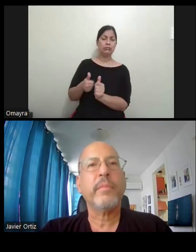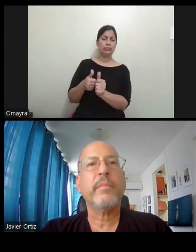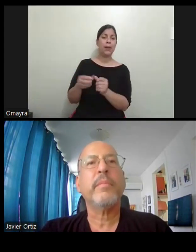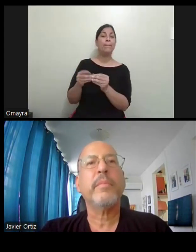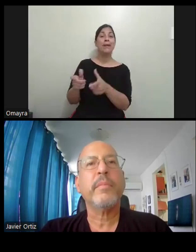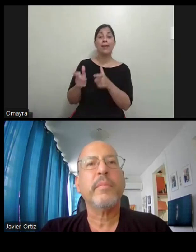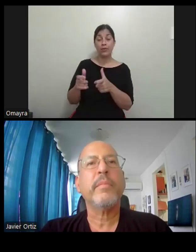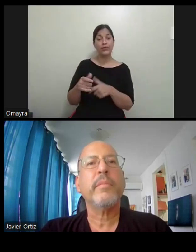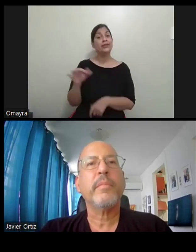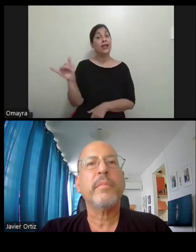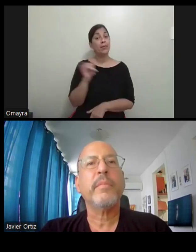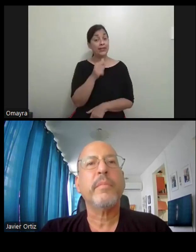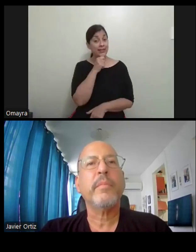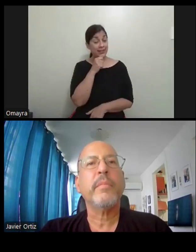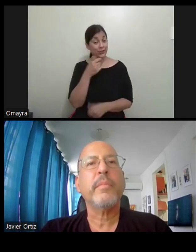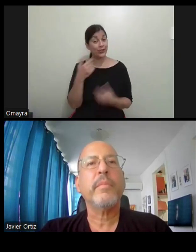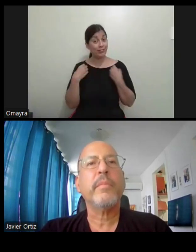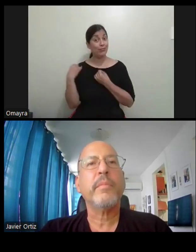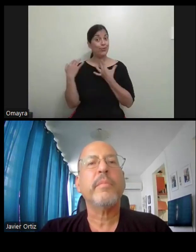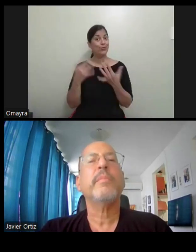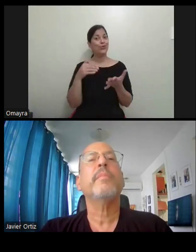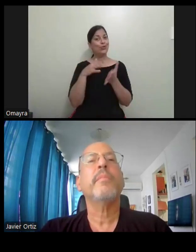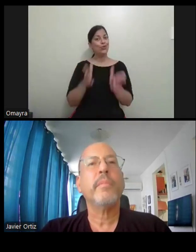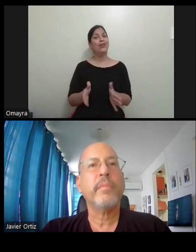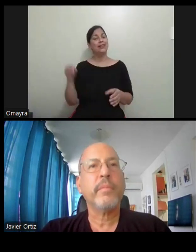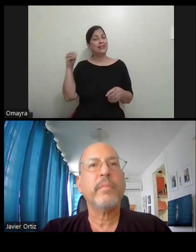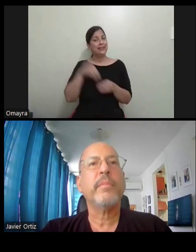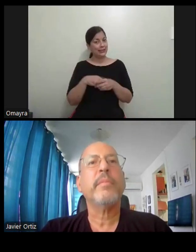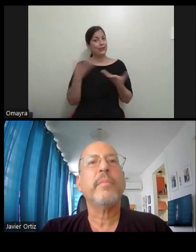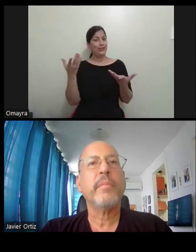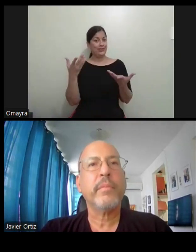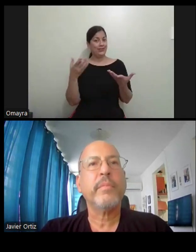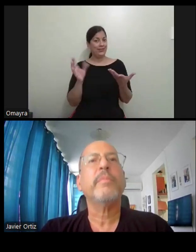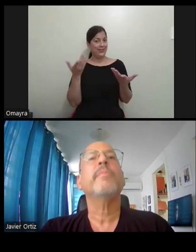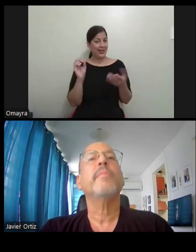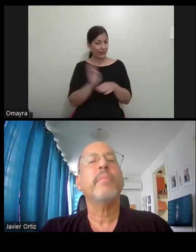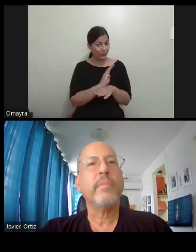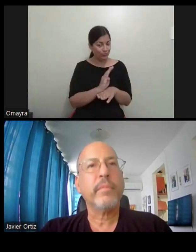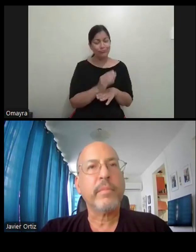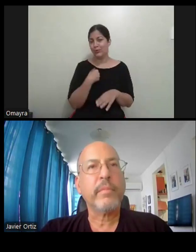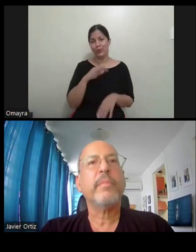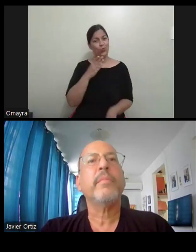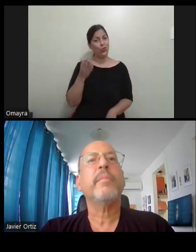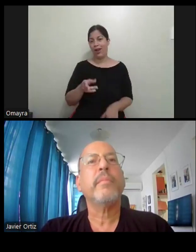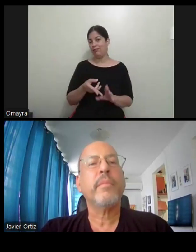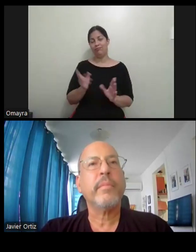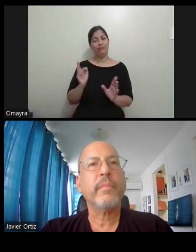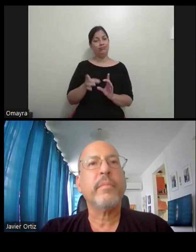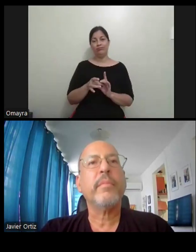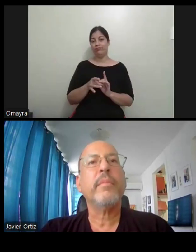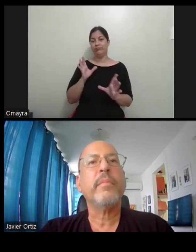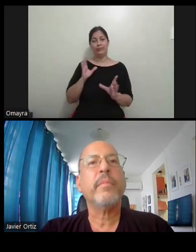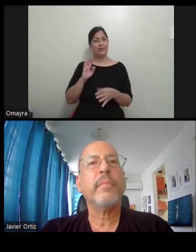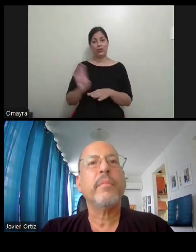secreto también de tener muchos estudiantes ahí en la industria, ¿no? Es que nunca dejé de trabajar en la industria, nunca. Y uno